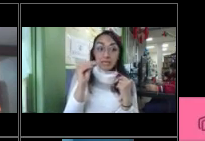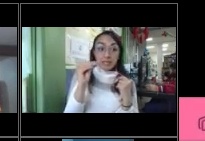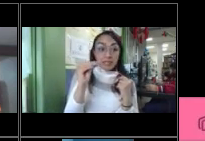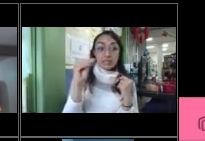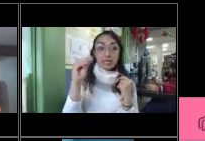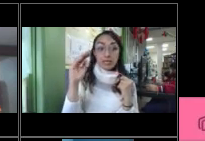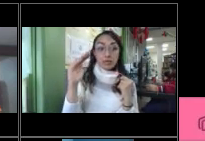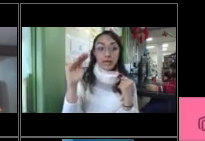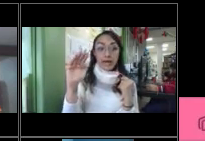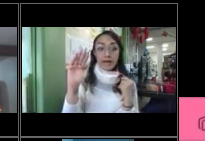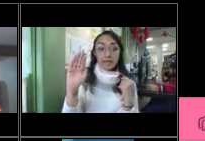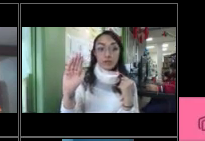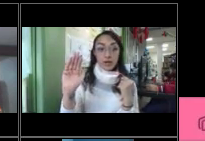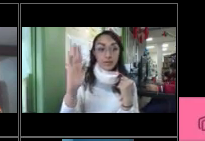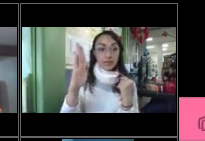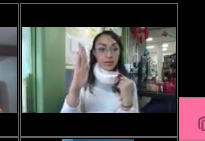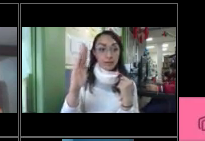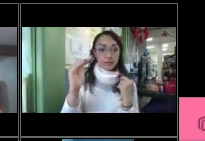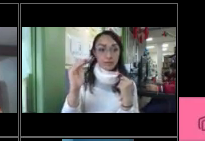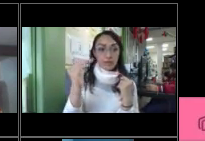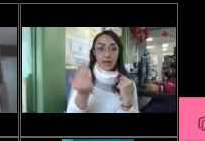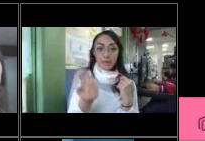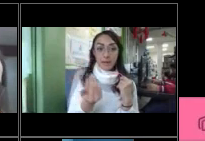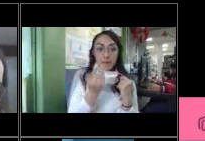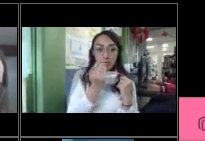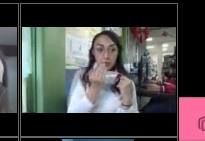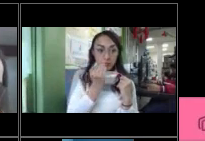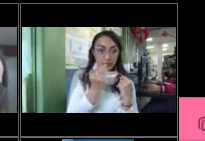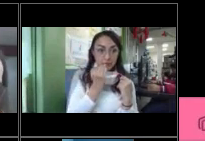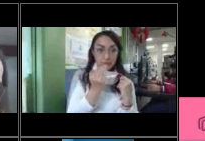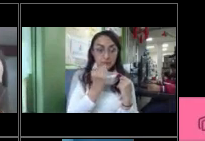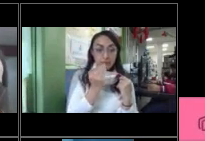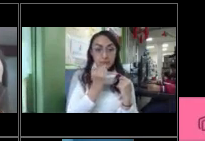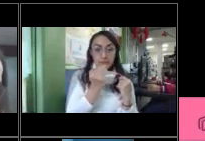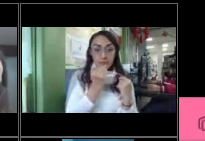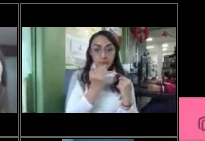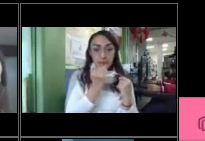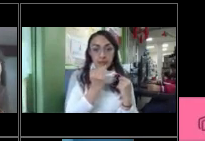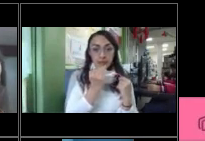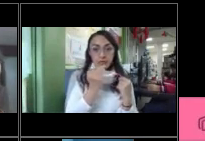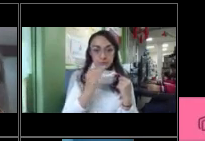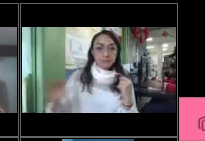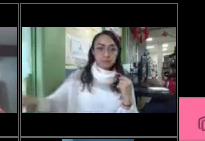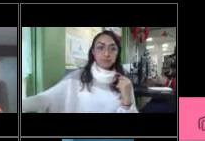algunas variantes en donde la gente solamente flexiona la palma, comer.